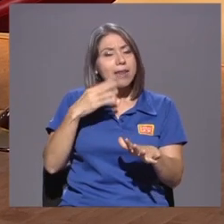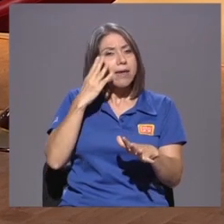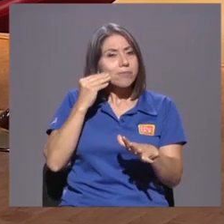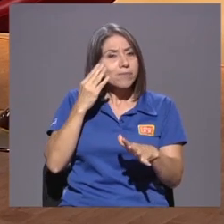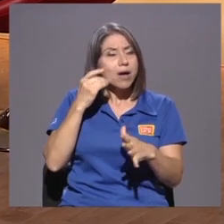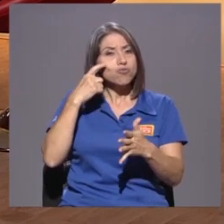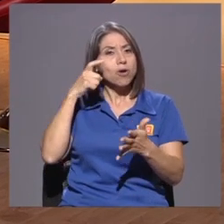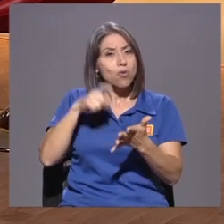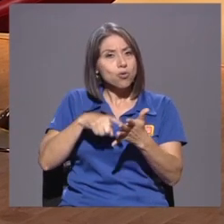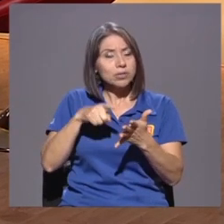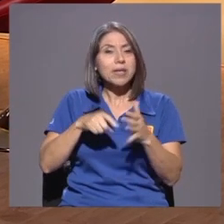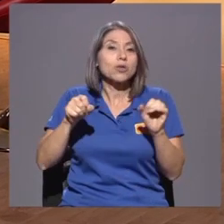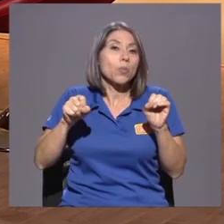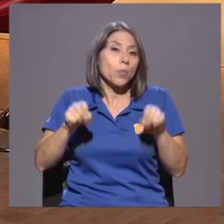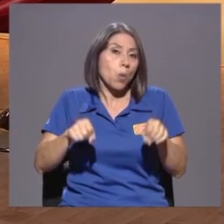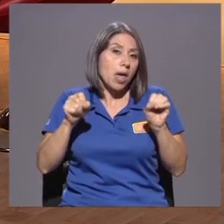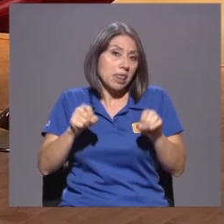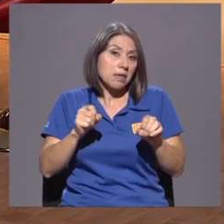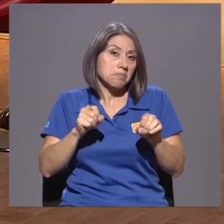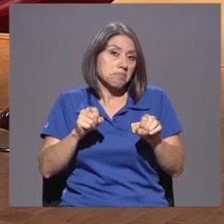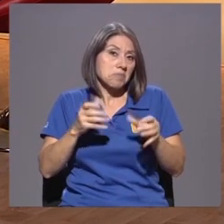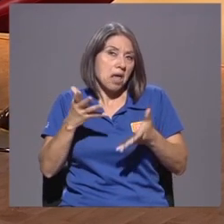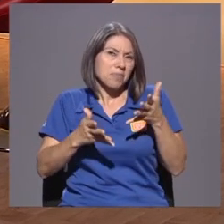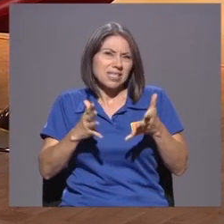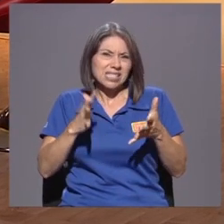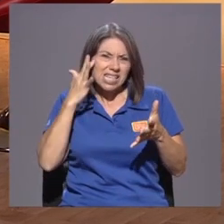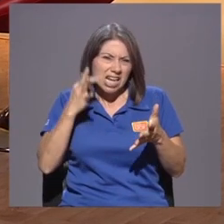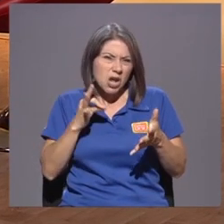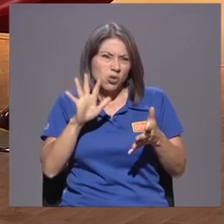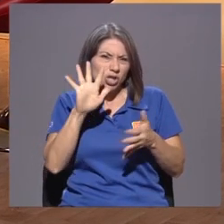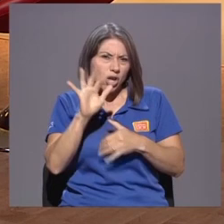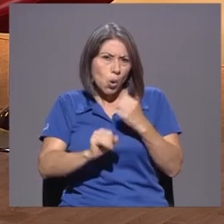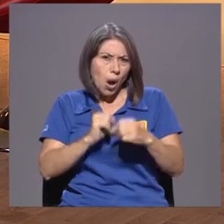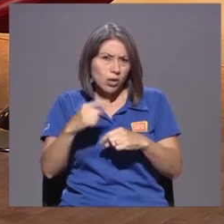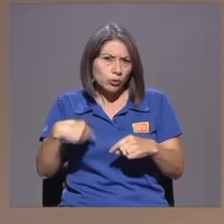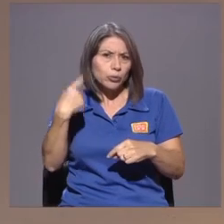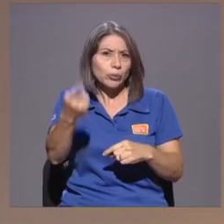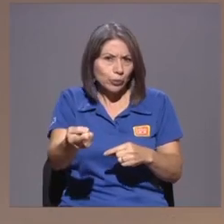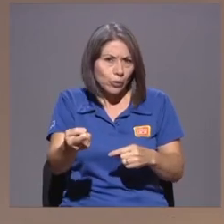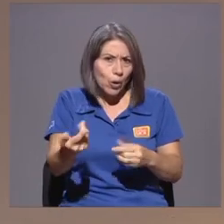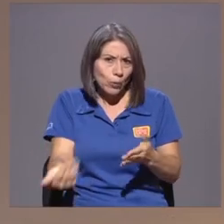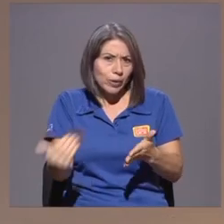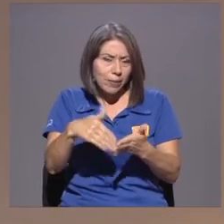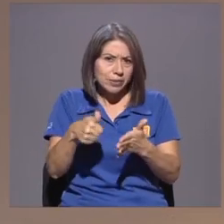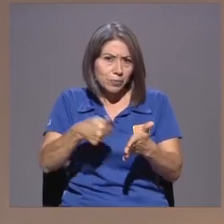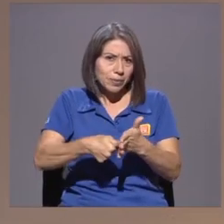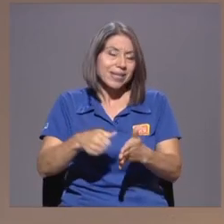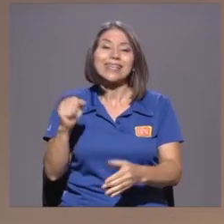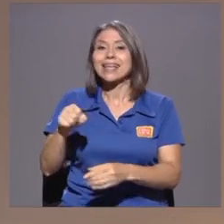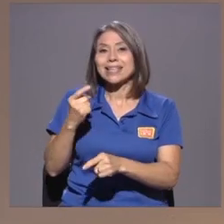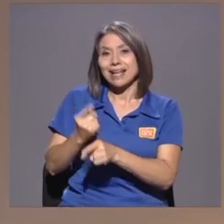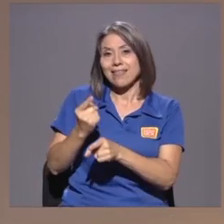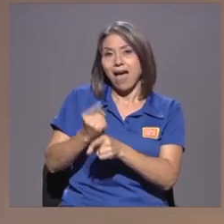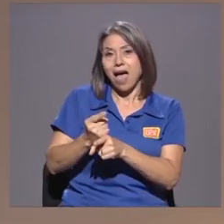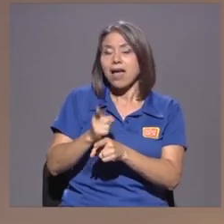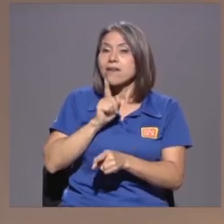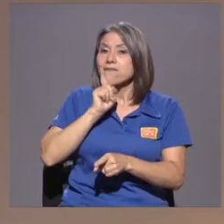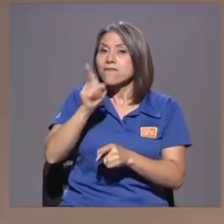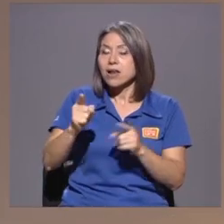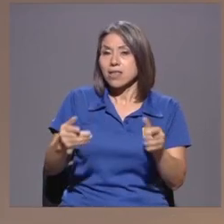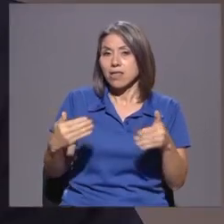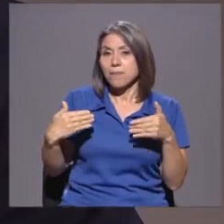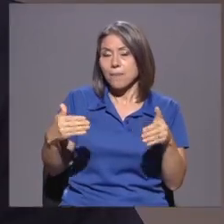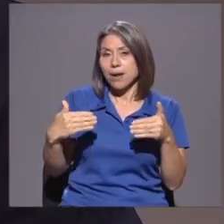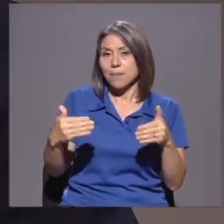puede ir dentro de cinco años creo que es el periodo ya exactamente y si en realidad en panamá desde